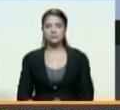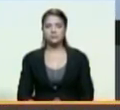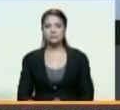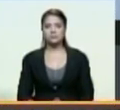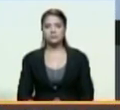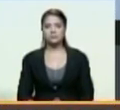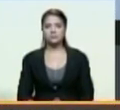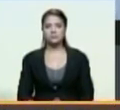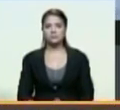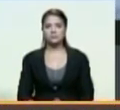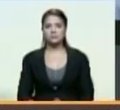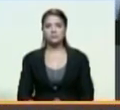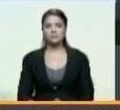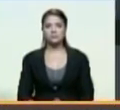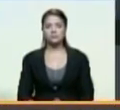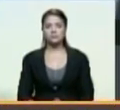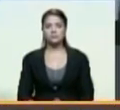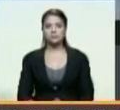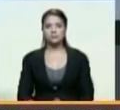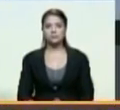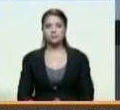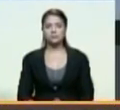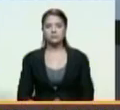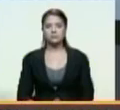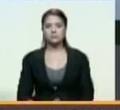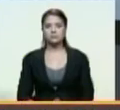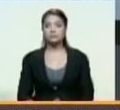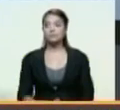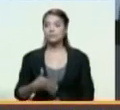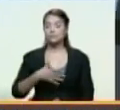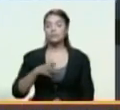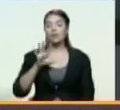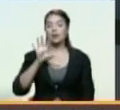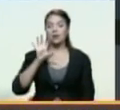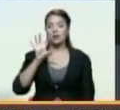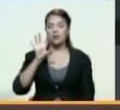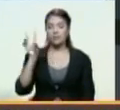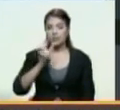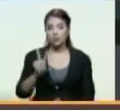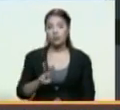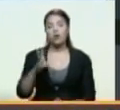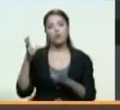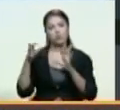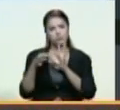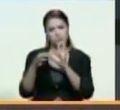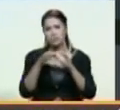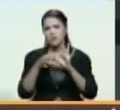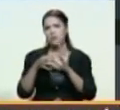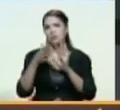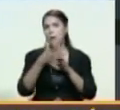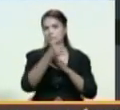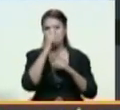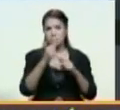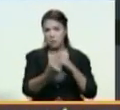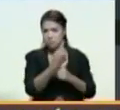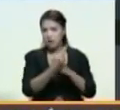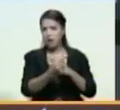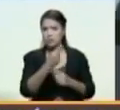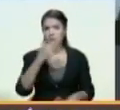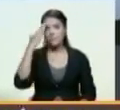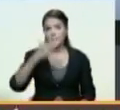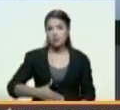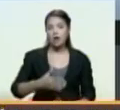It is not. Our country is united. Nuestro país está unido cuando se trata de amenazas